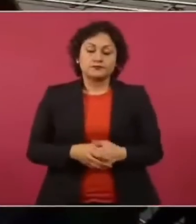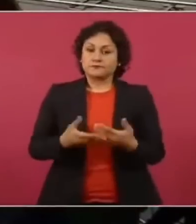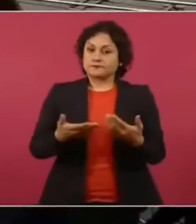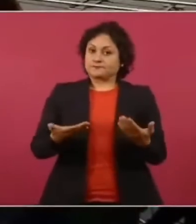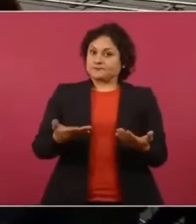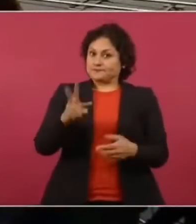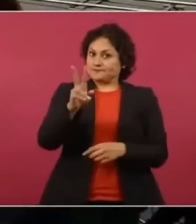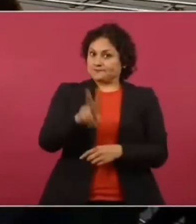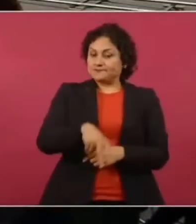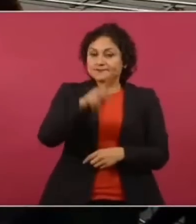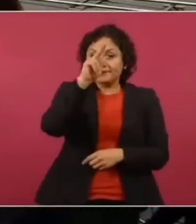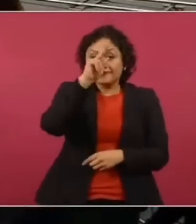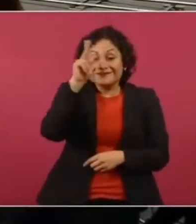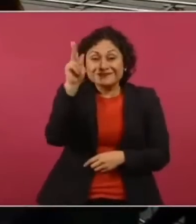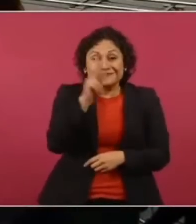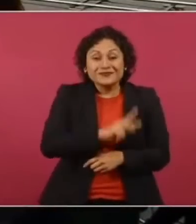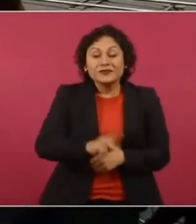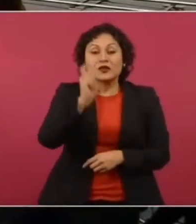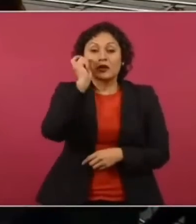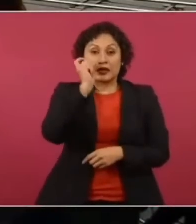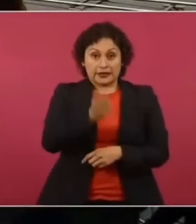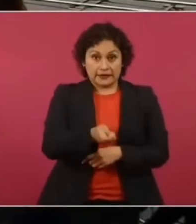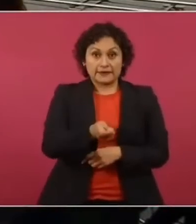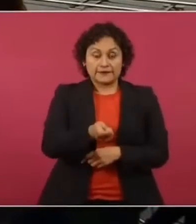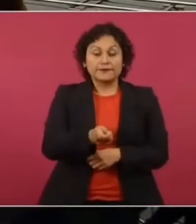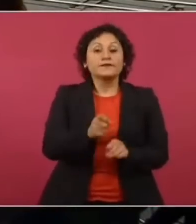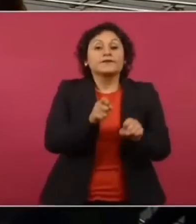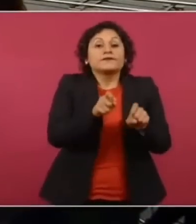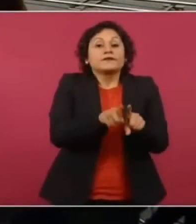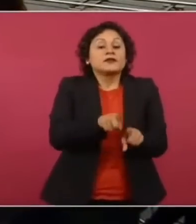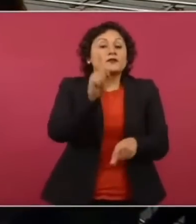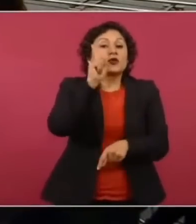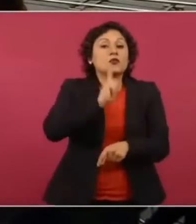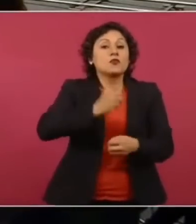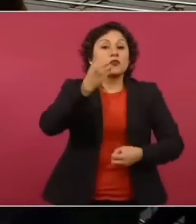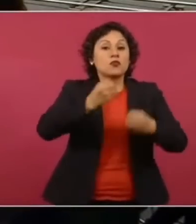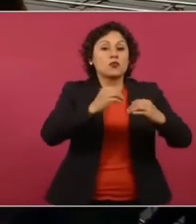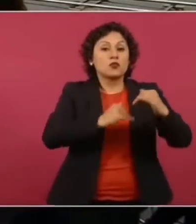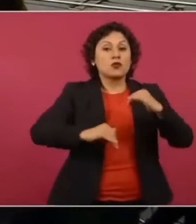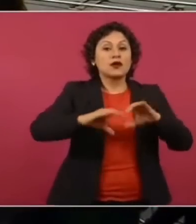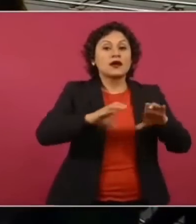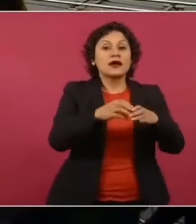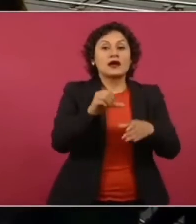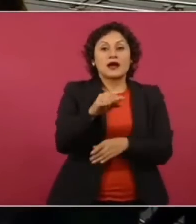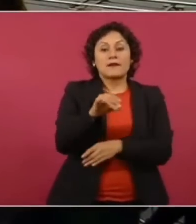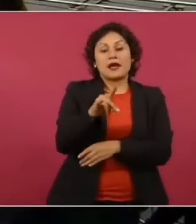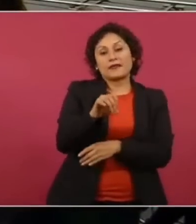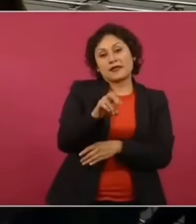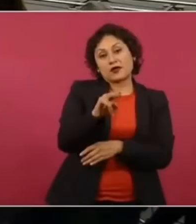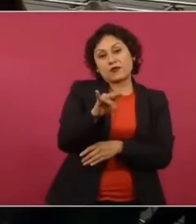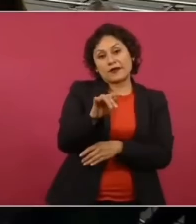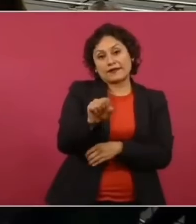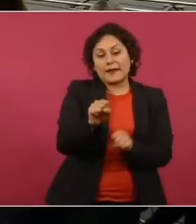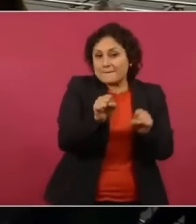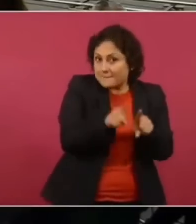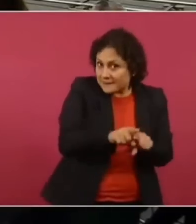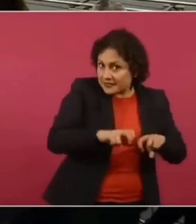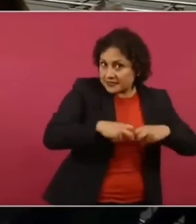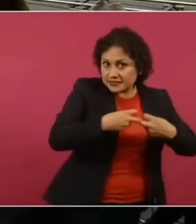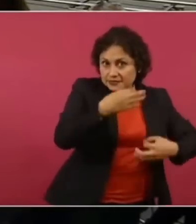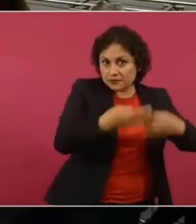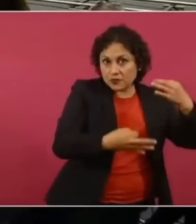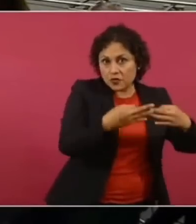aún es que también la magistrada Amanda Roberta García González del mismo tribunal